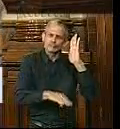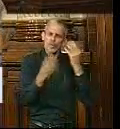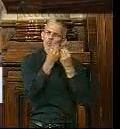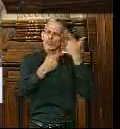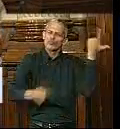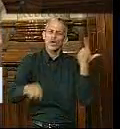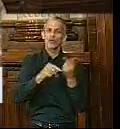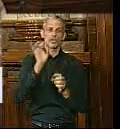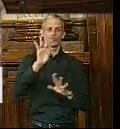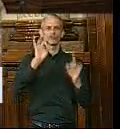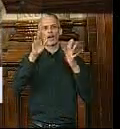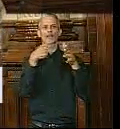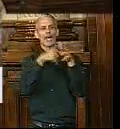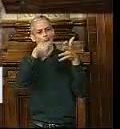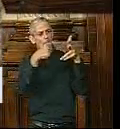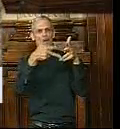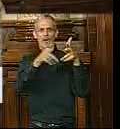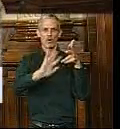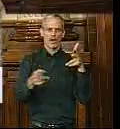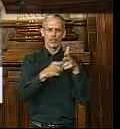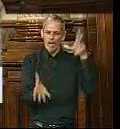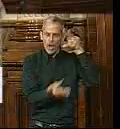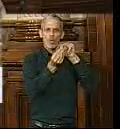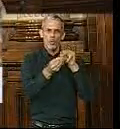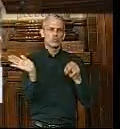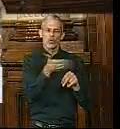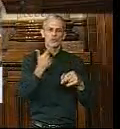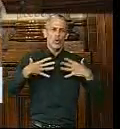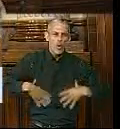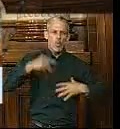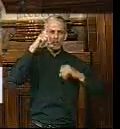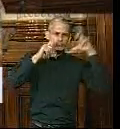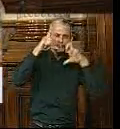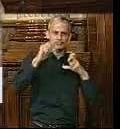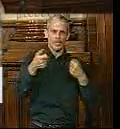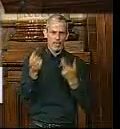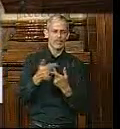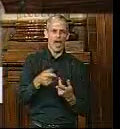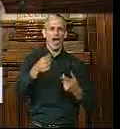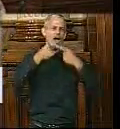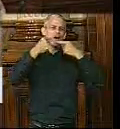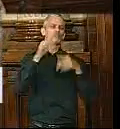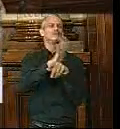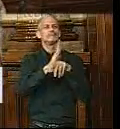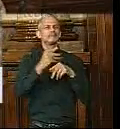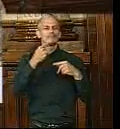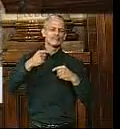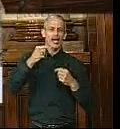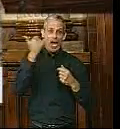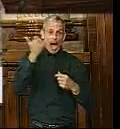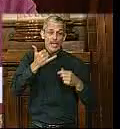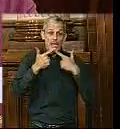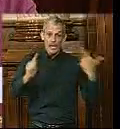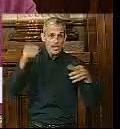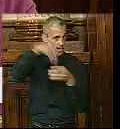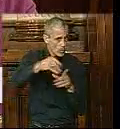un montón de signos junto con las señas que le ponen emoción, color al relato.